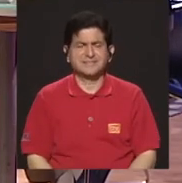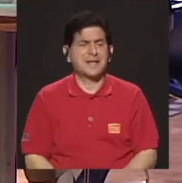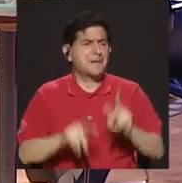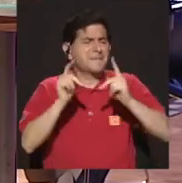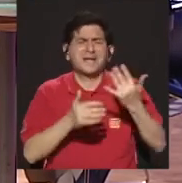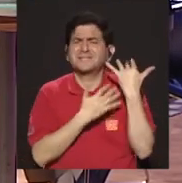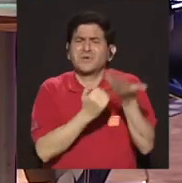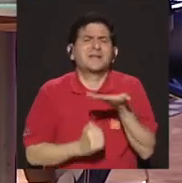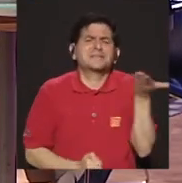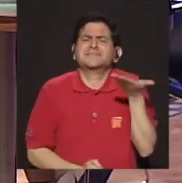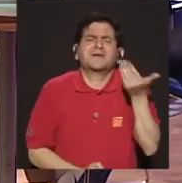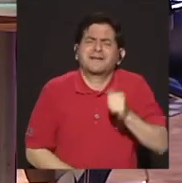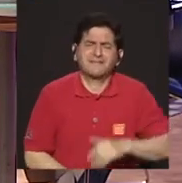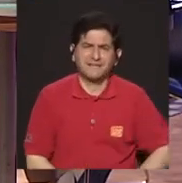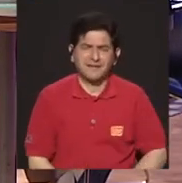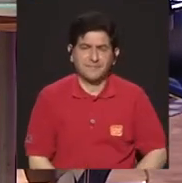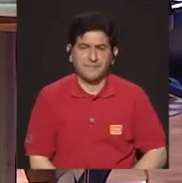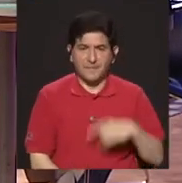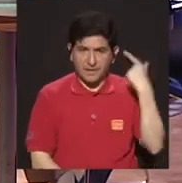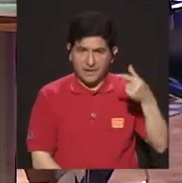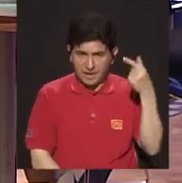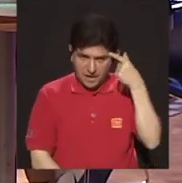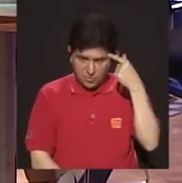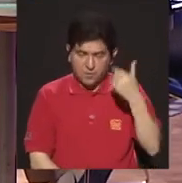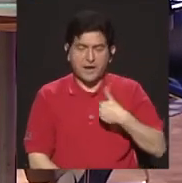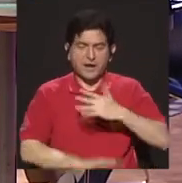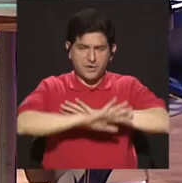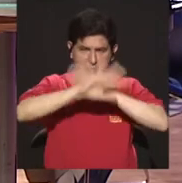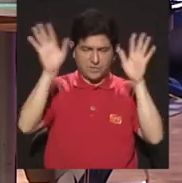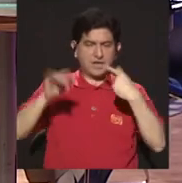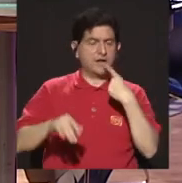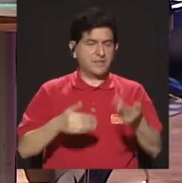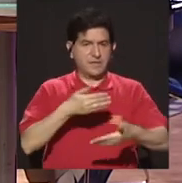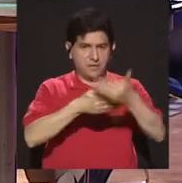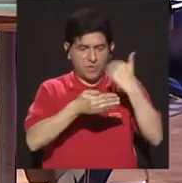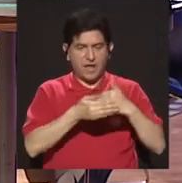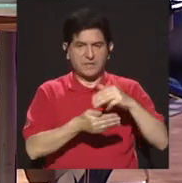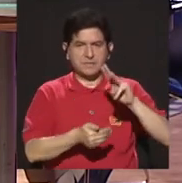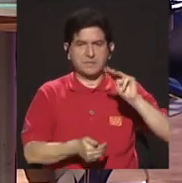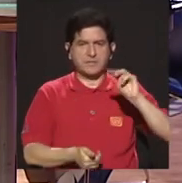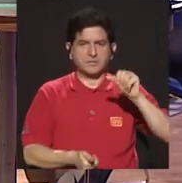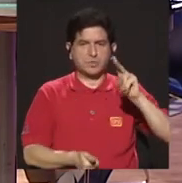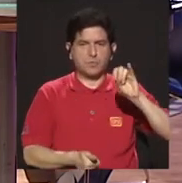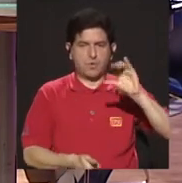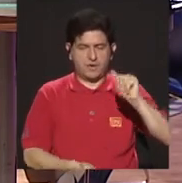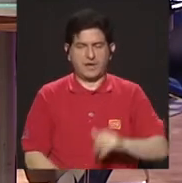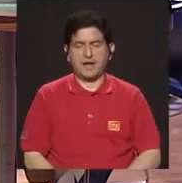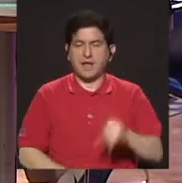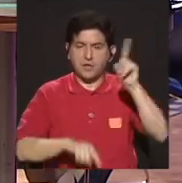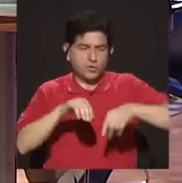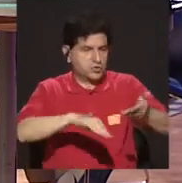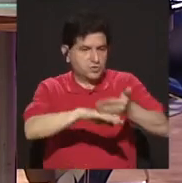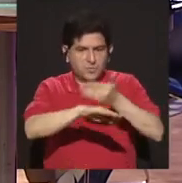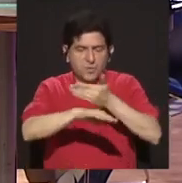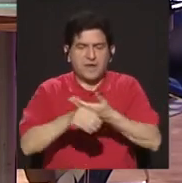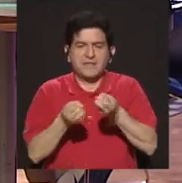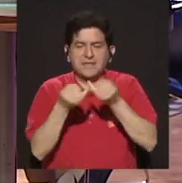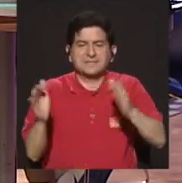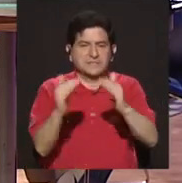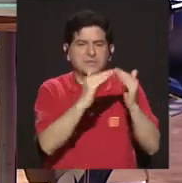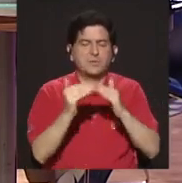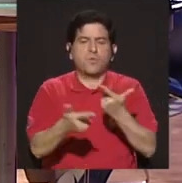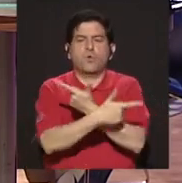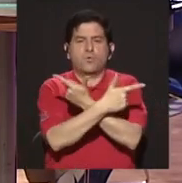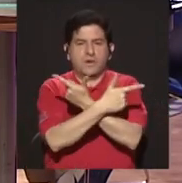esperar la gente en relación con eso el estado tiene que tener claro y es lo que se ama nicosia no puedes avanzar en este proceso si la población no está lista para ir porque